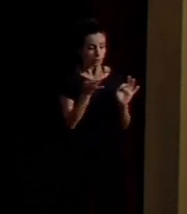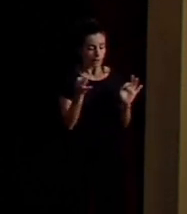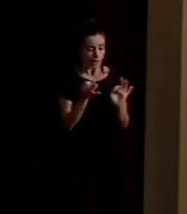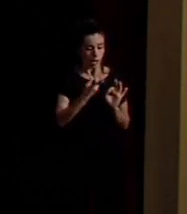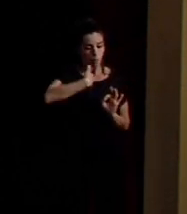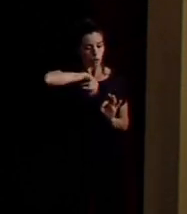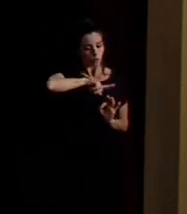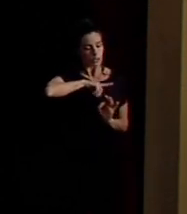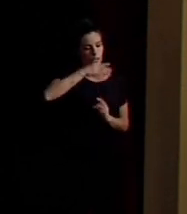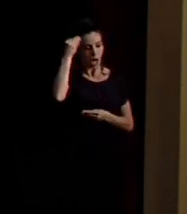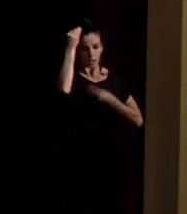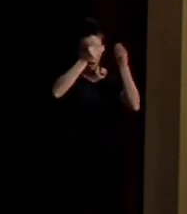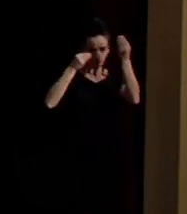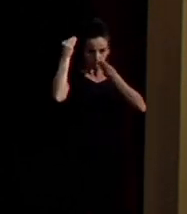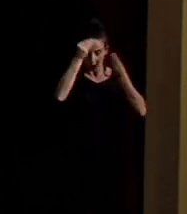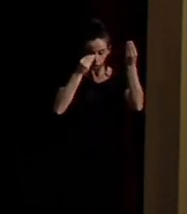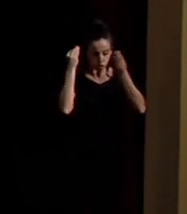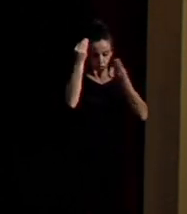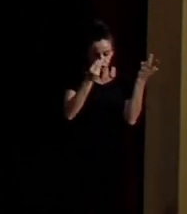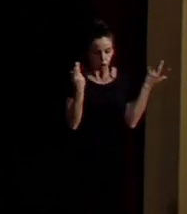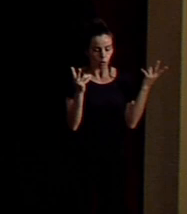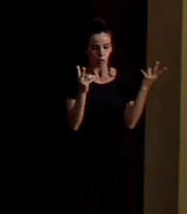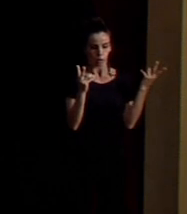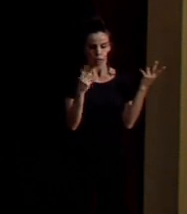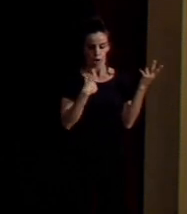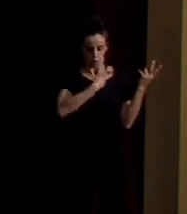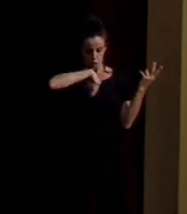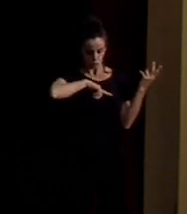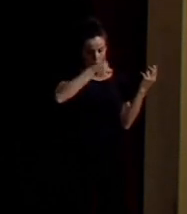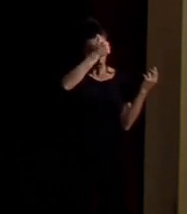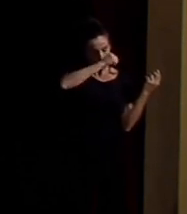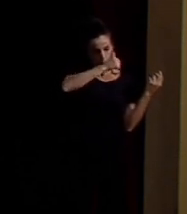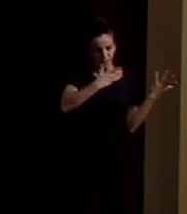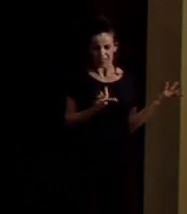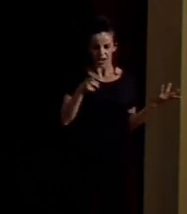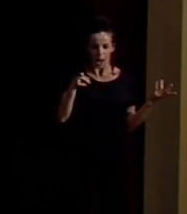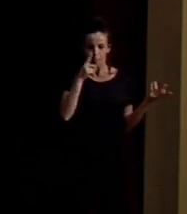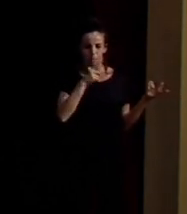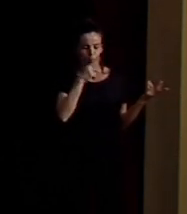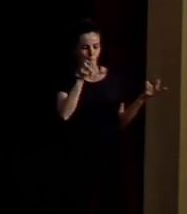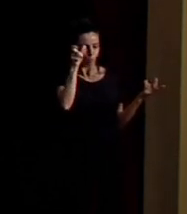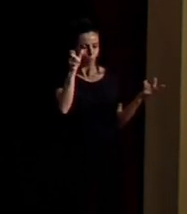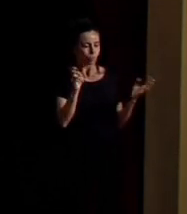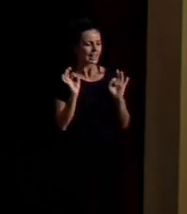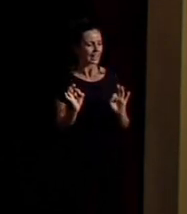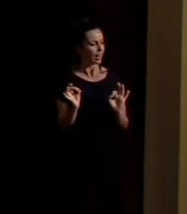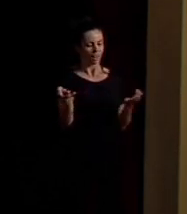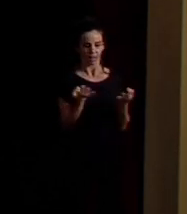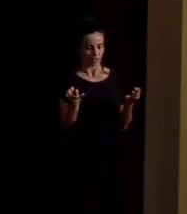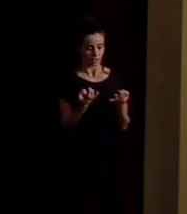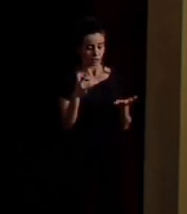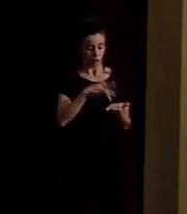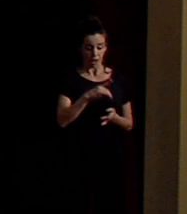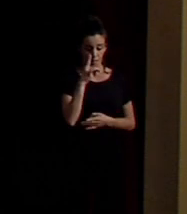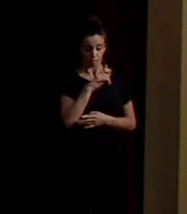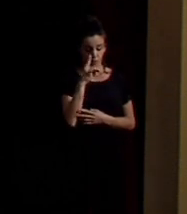nuestra reflexión en cuanto hombres sobre lo que representa la prostitución y cómo, en definitiva, la prostitución,